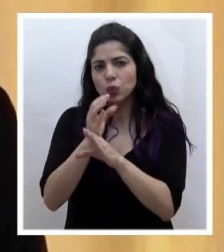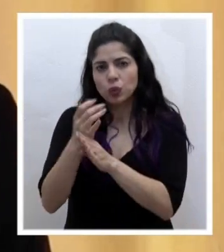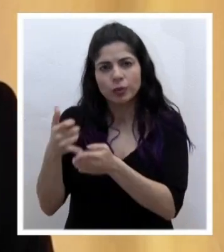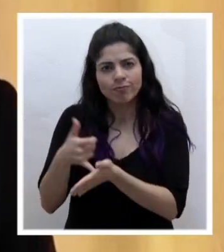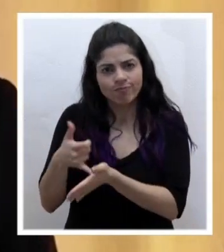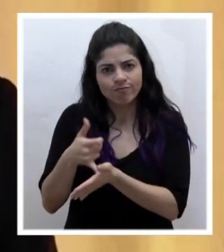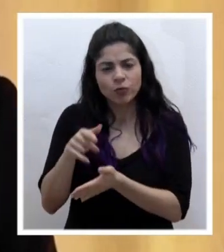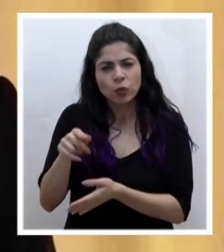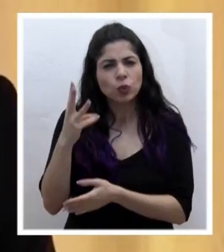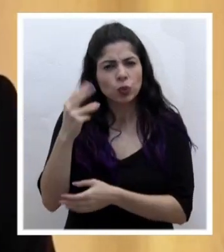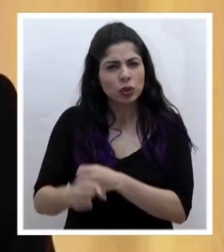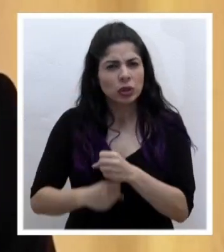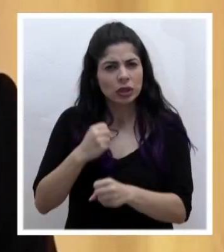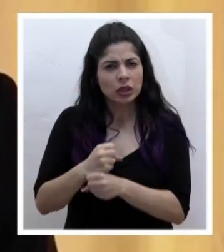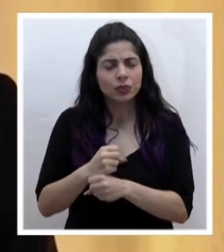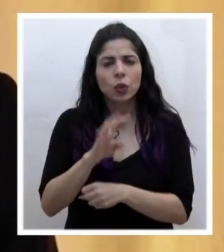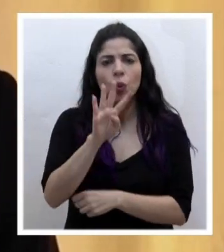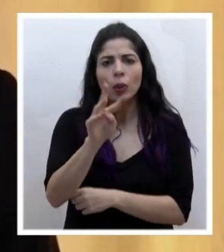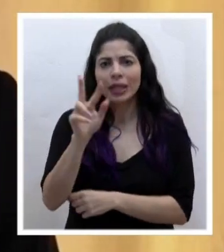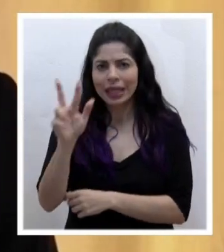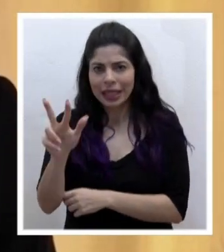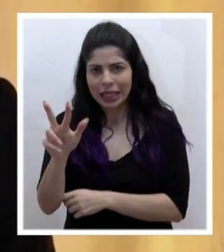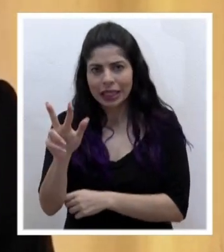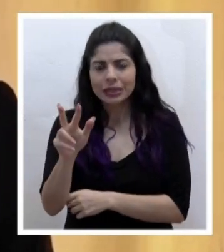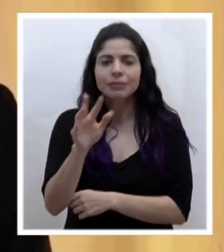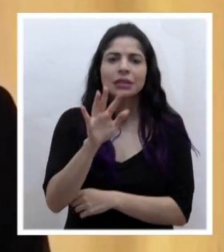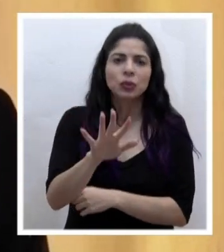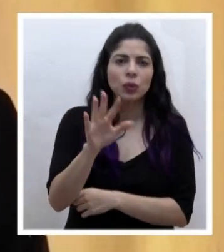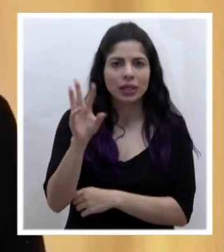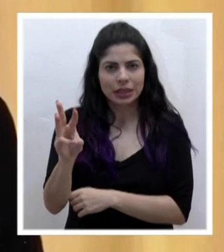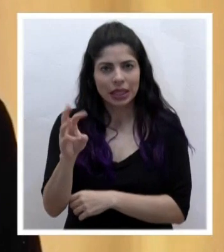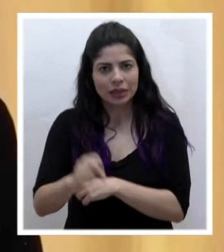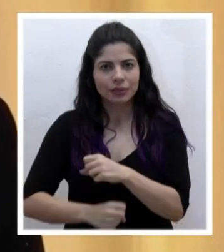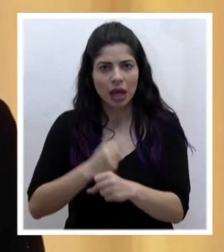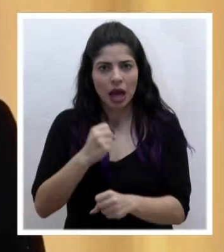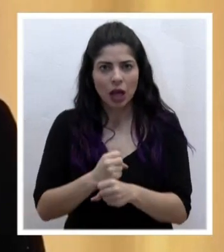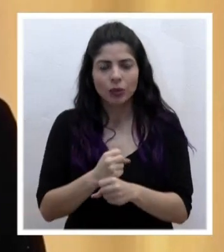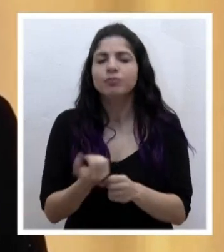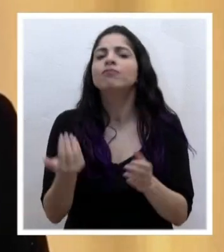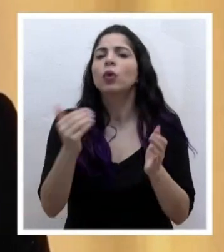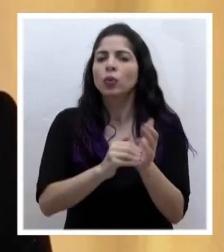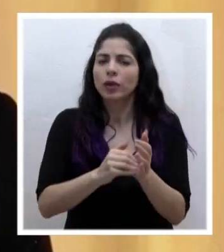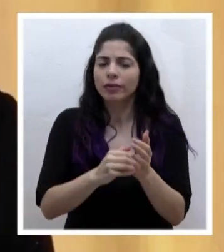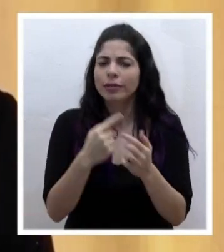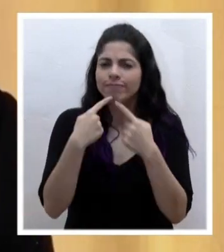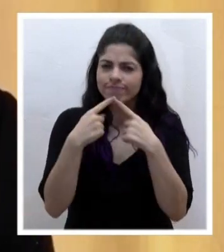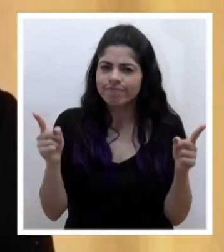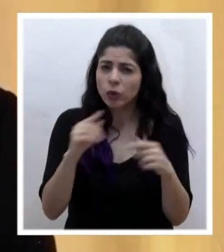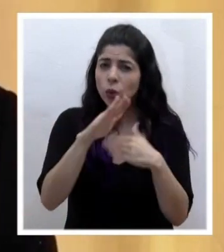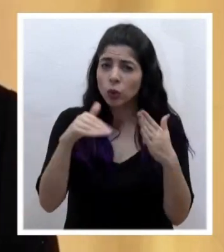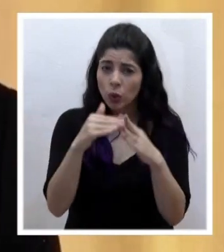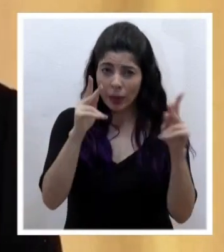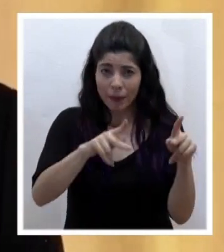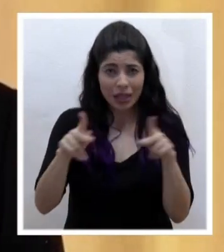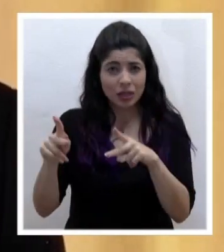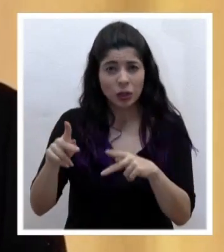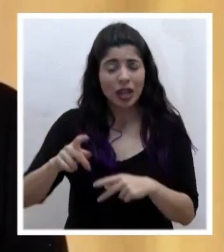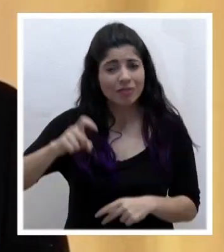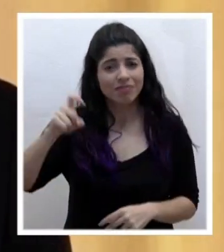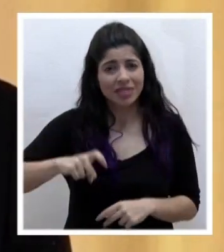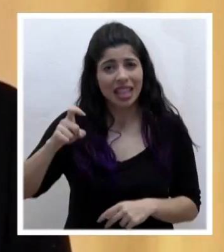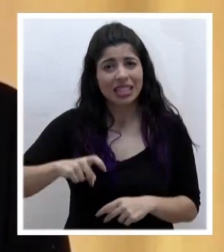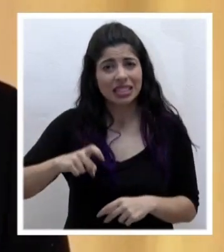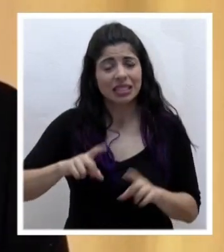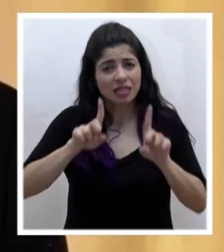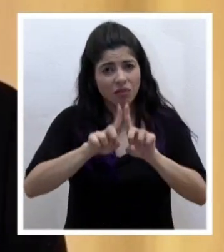intensivos con un rango de edad de los 43 a los 56 años. Reiteramos a todas las personas la necesidad